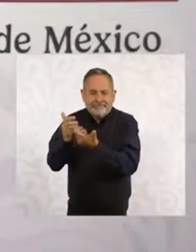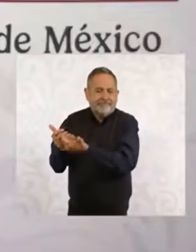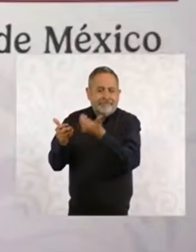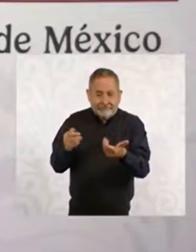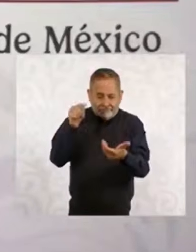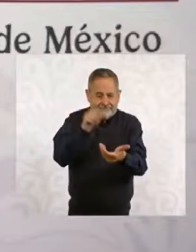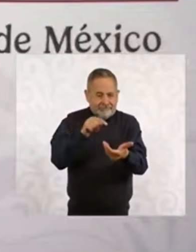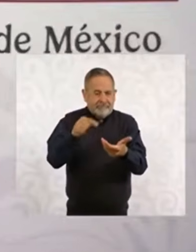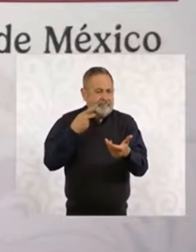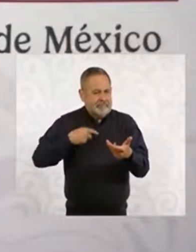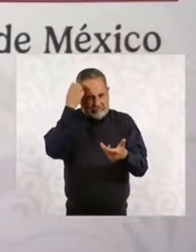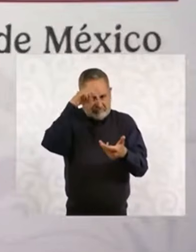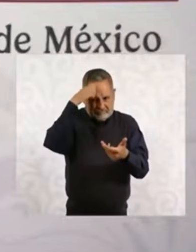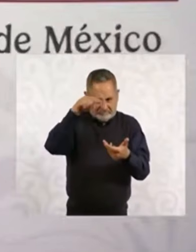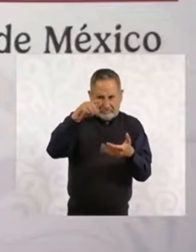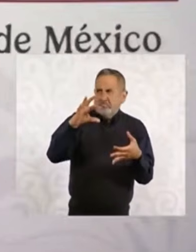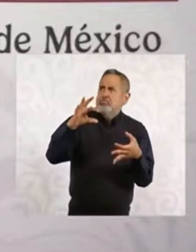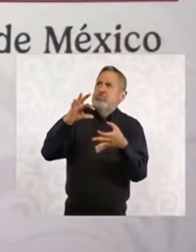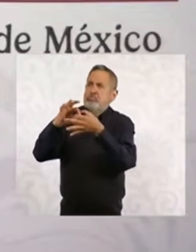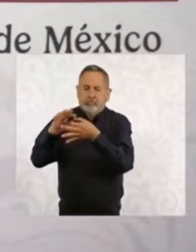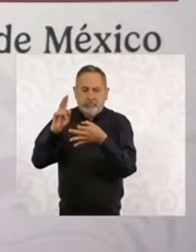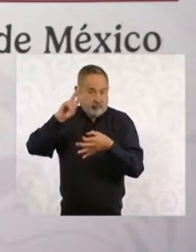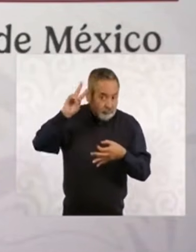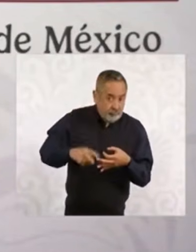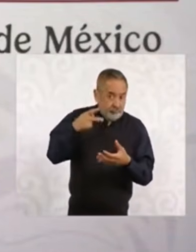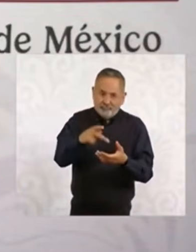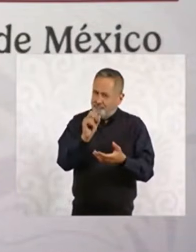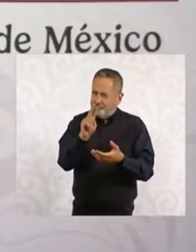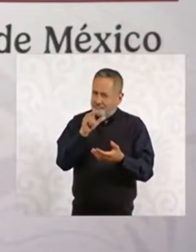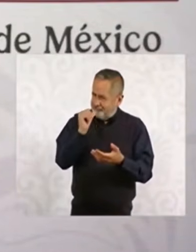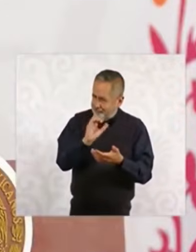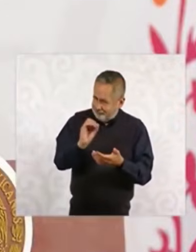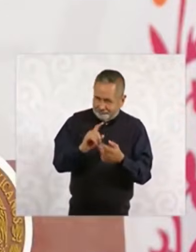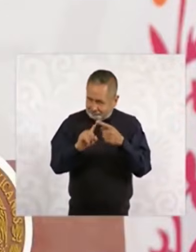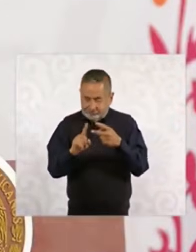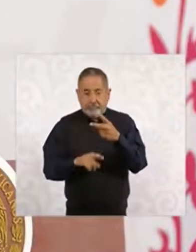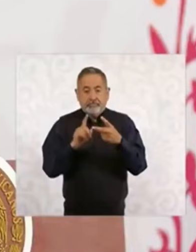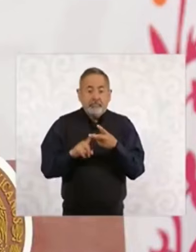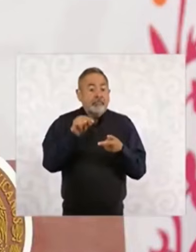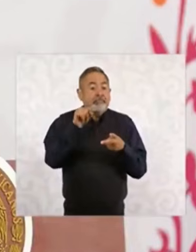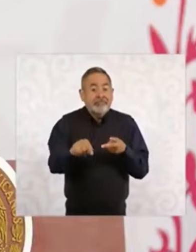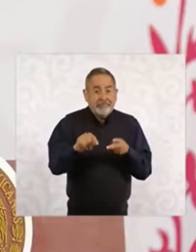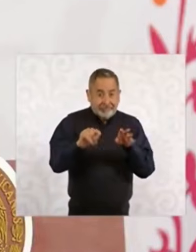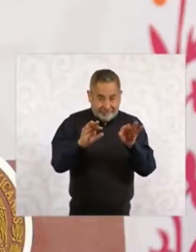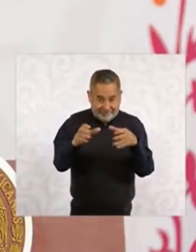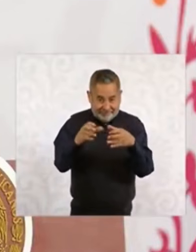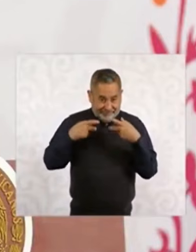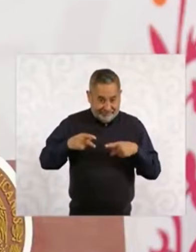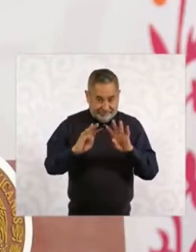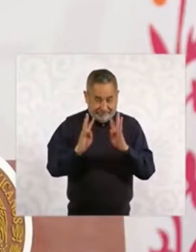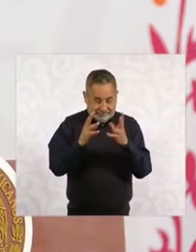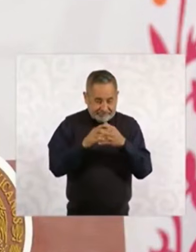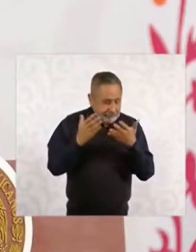es lo primero. Lo segundo, este comité hace un análisis de